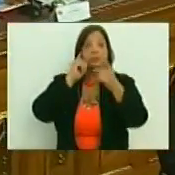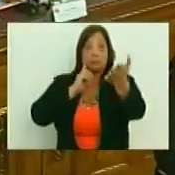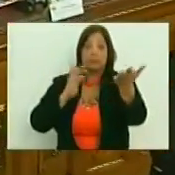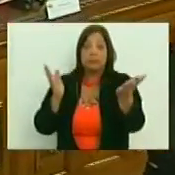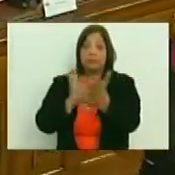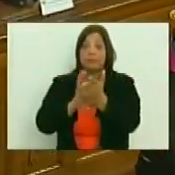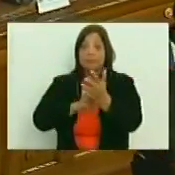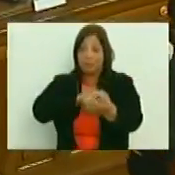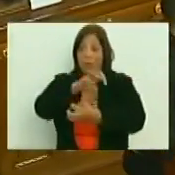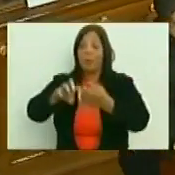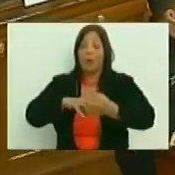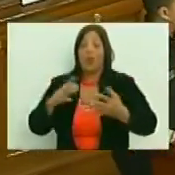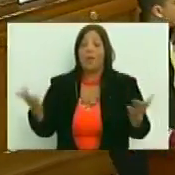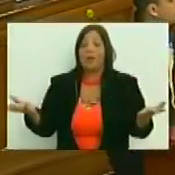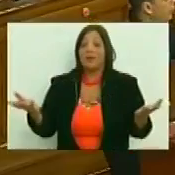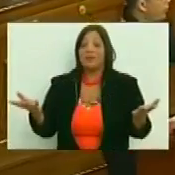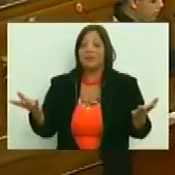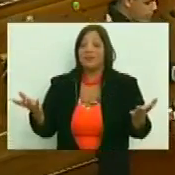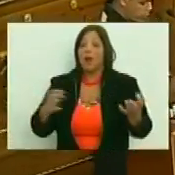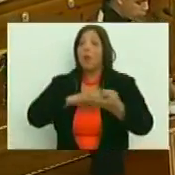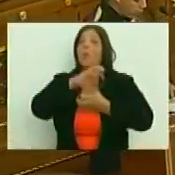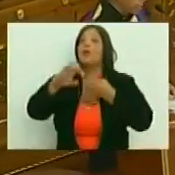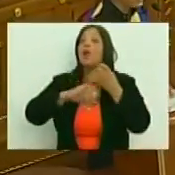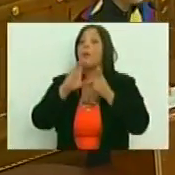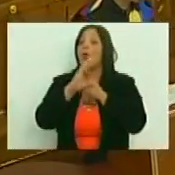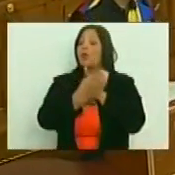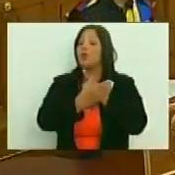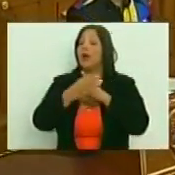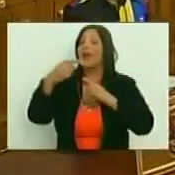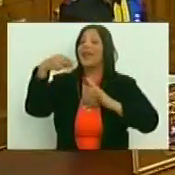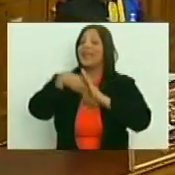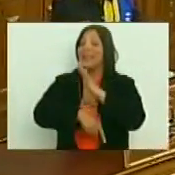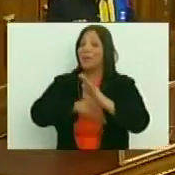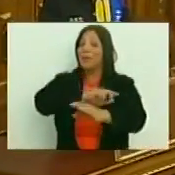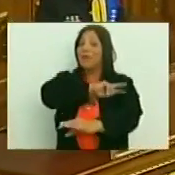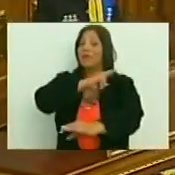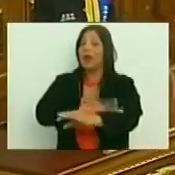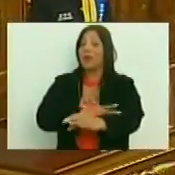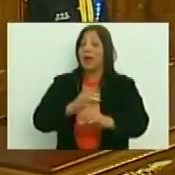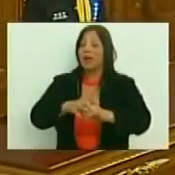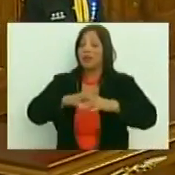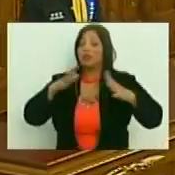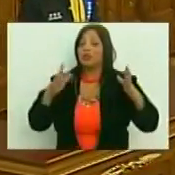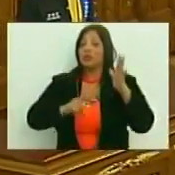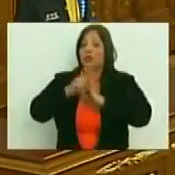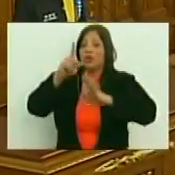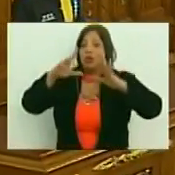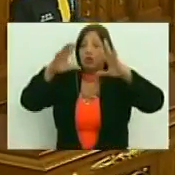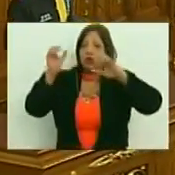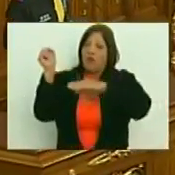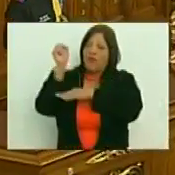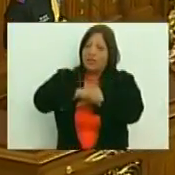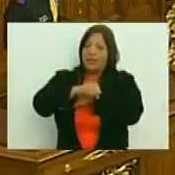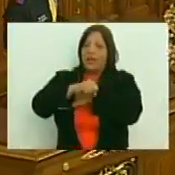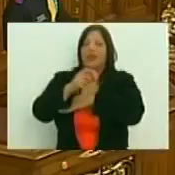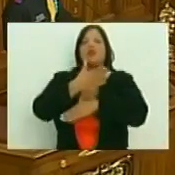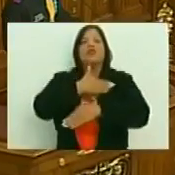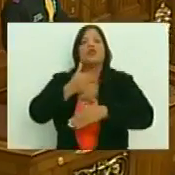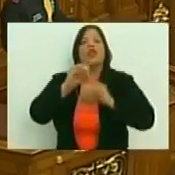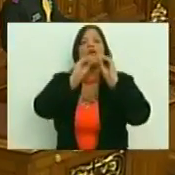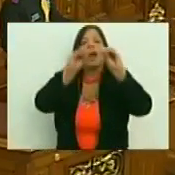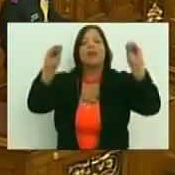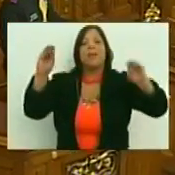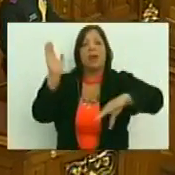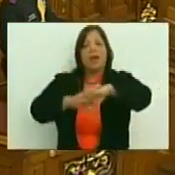que eso es un problema cultural. Esos son los problemas culturales que nosotros debemos superar, compañeros. Y por eso yo quiero hacerle un